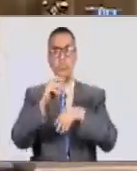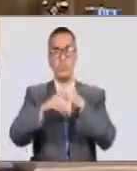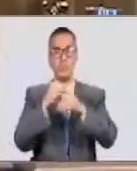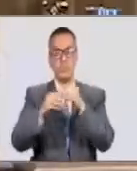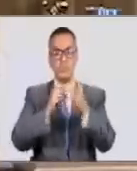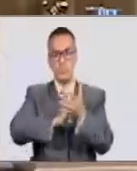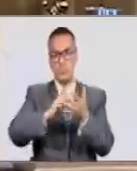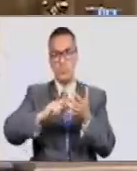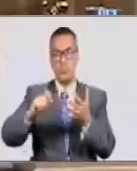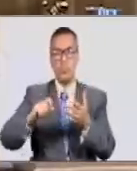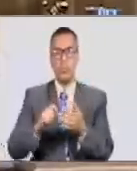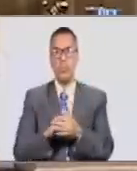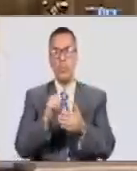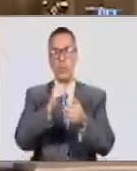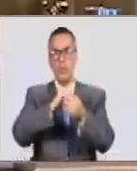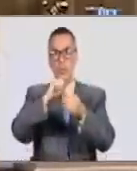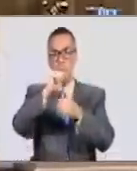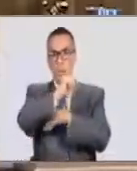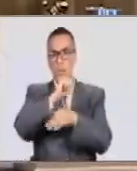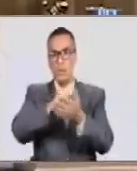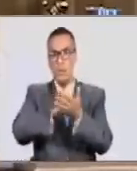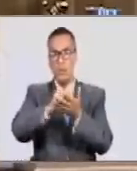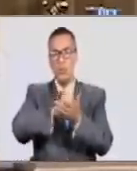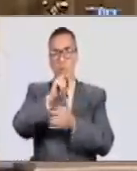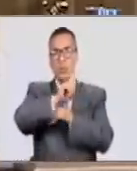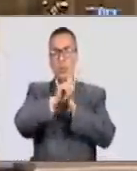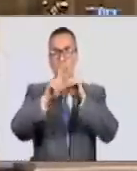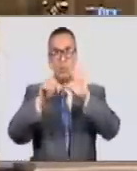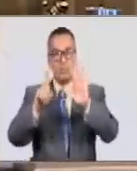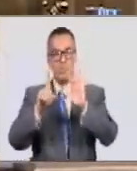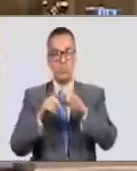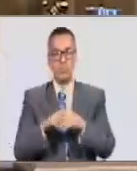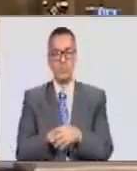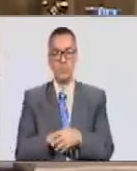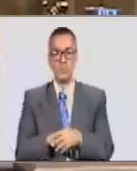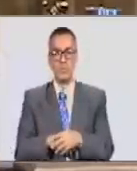en los siguientes términos. Artículo 26,